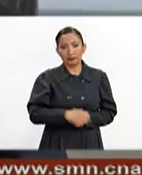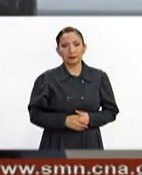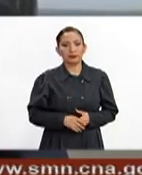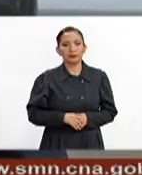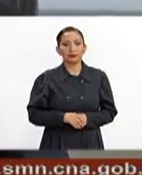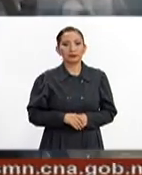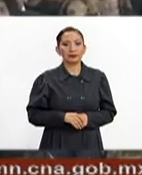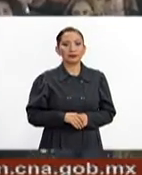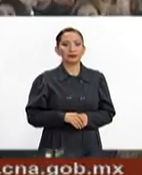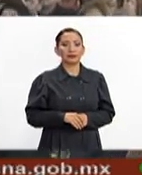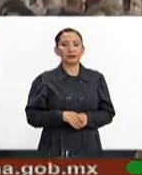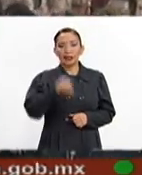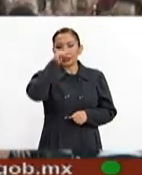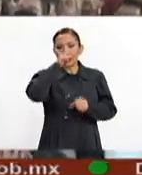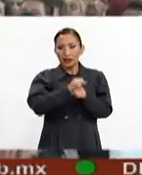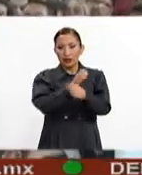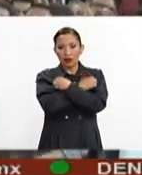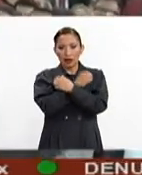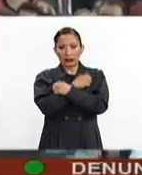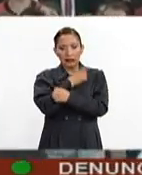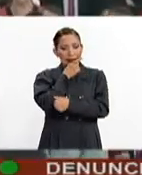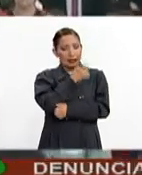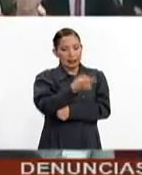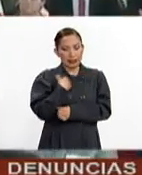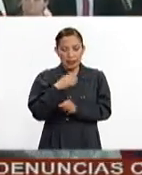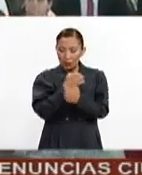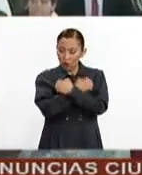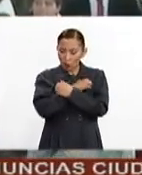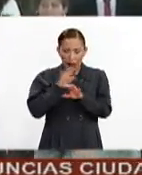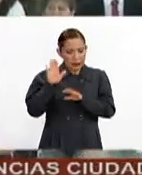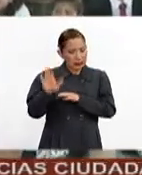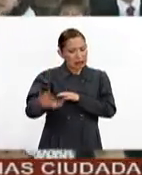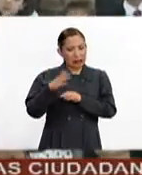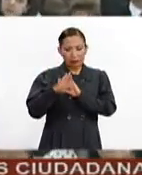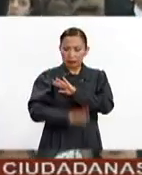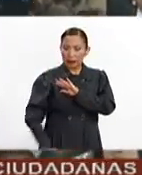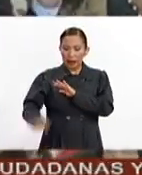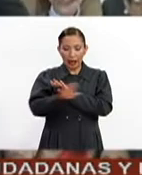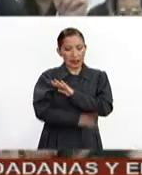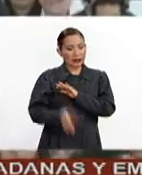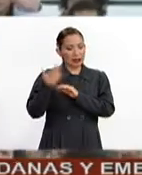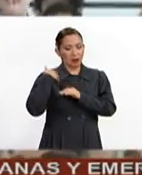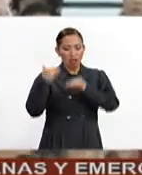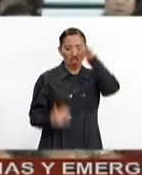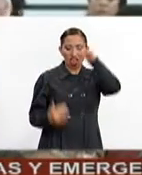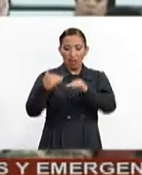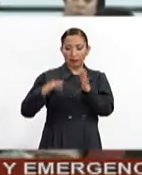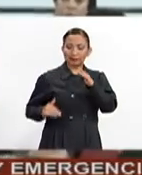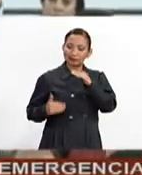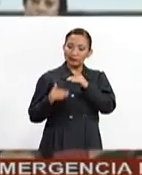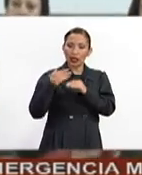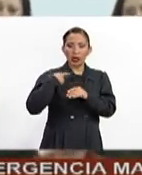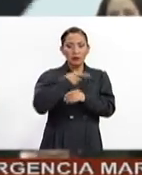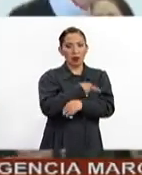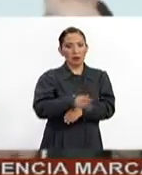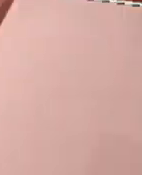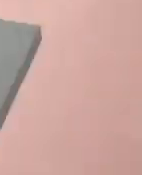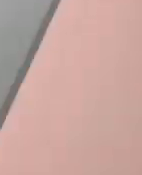de nuestro país. El secretario Nuño reiteró que va a ser la educación la que rompa con la desigualdad y la